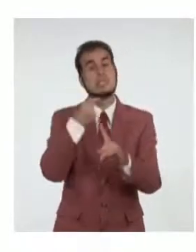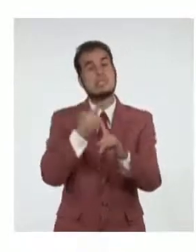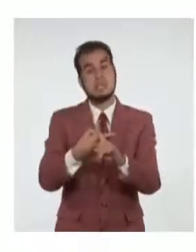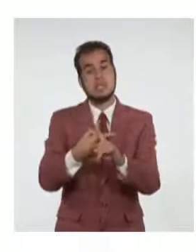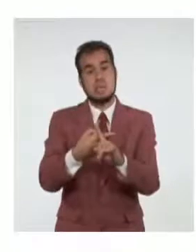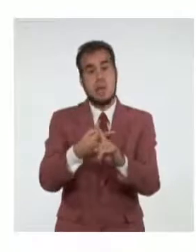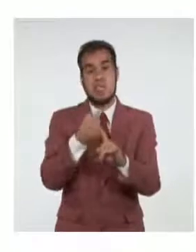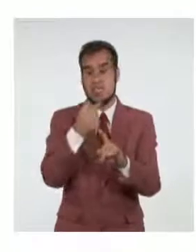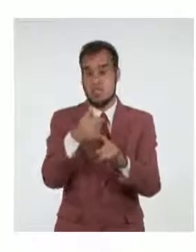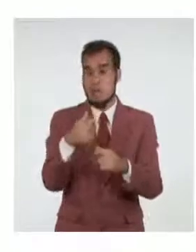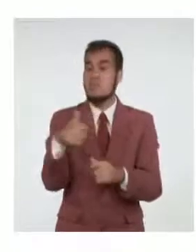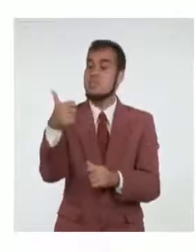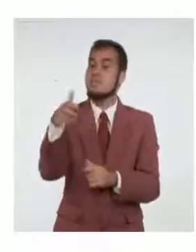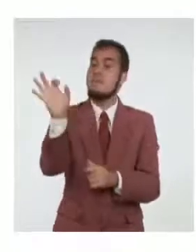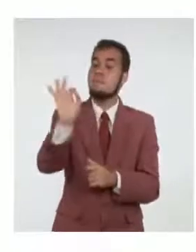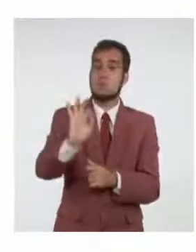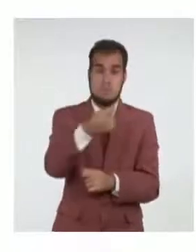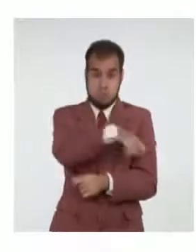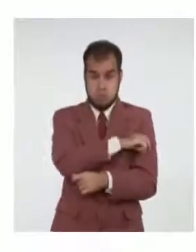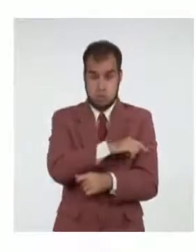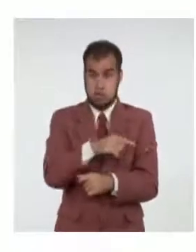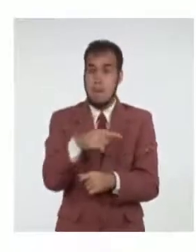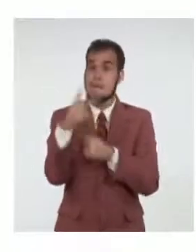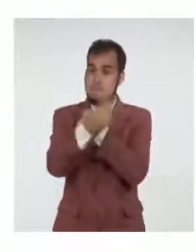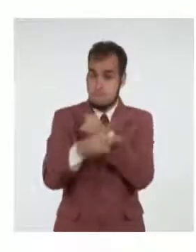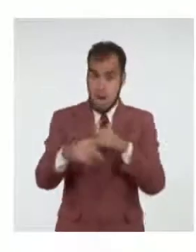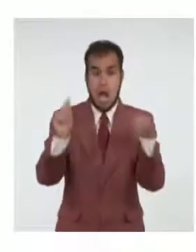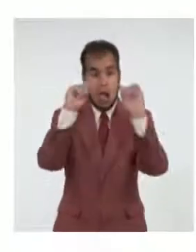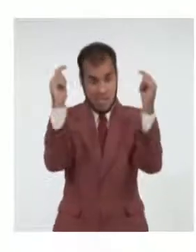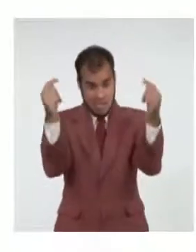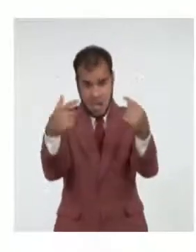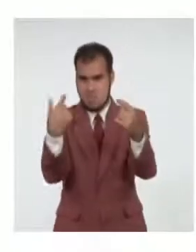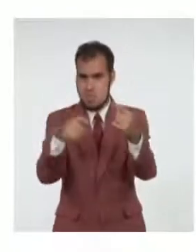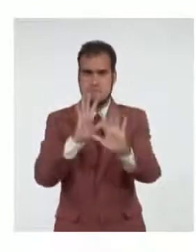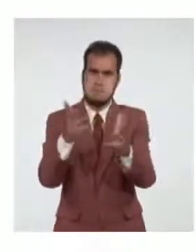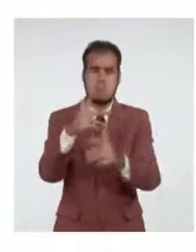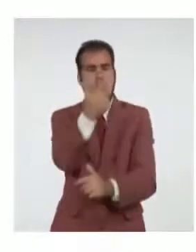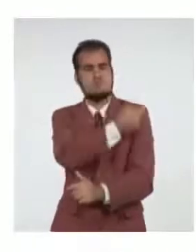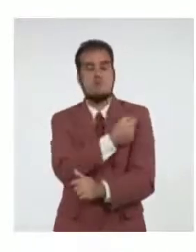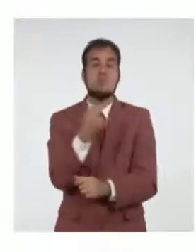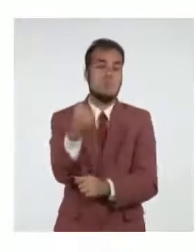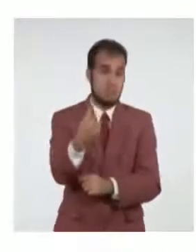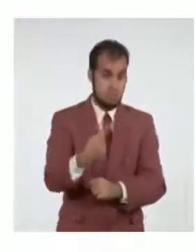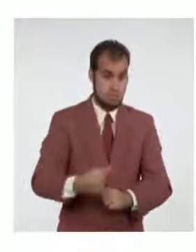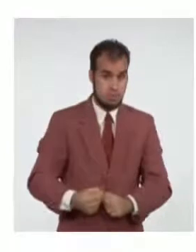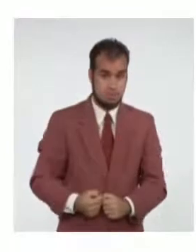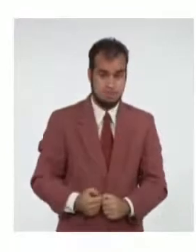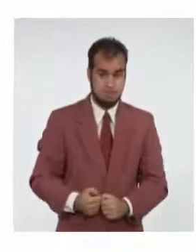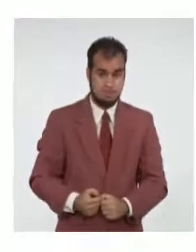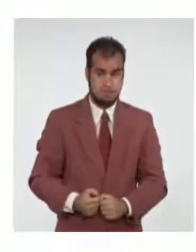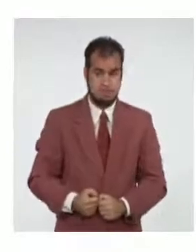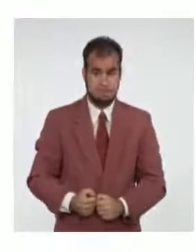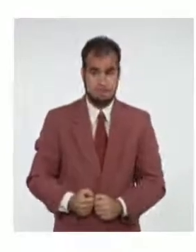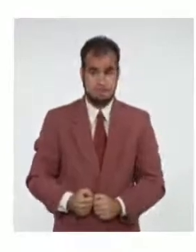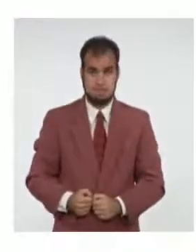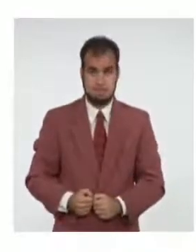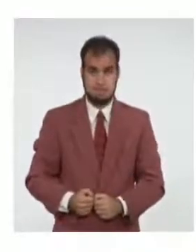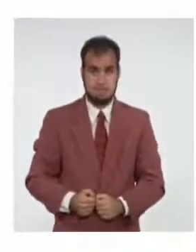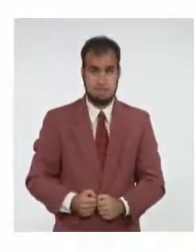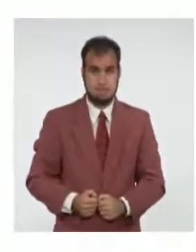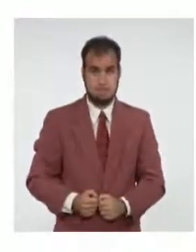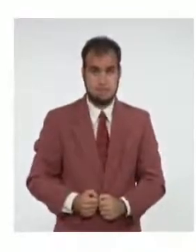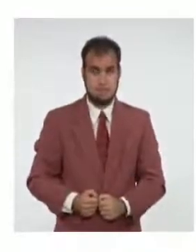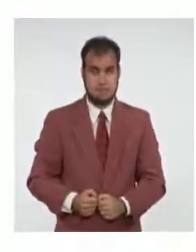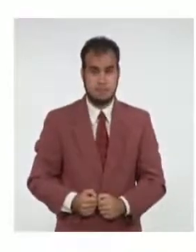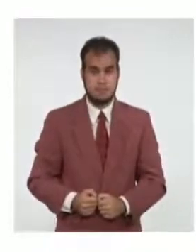población de cada país esté vacunado con al menos una dosis. O puede ser ya con esquemas, así con lo que se tenga. En diciembre